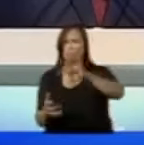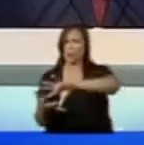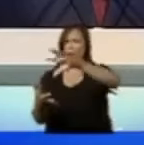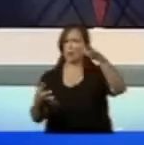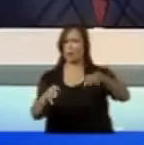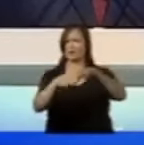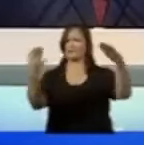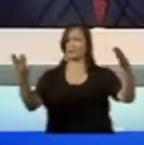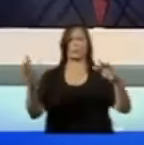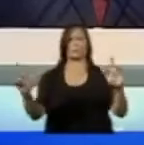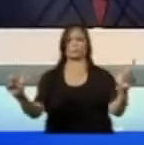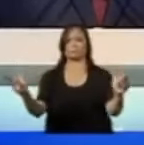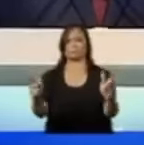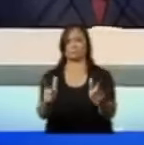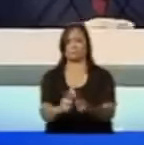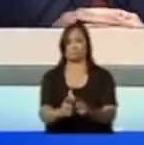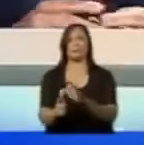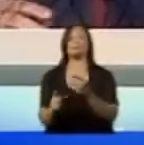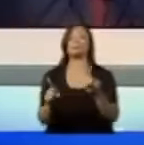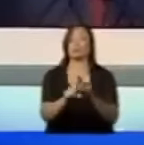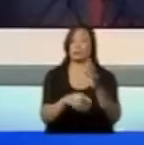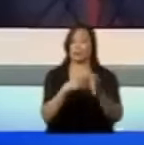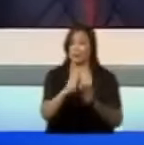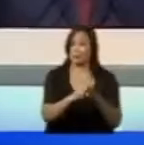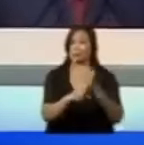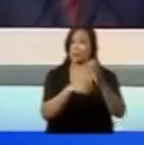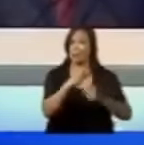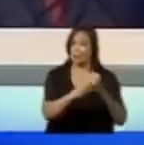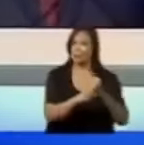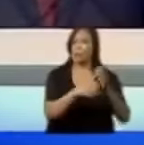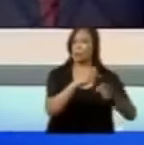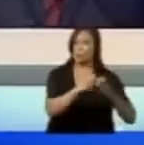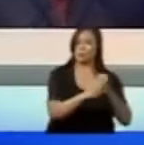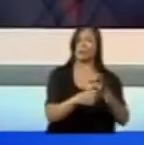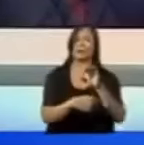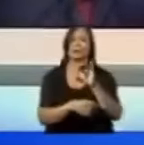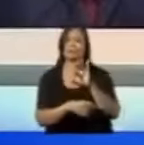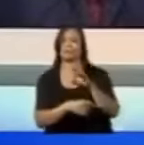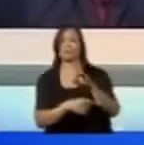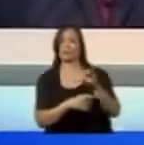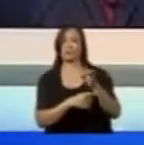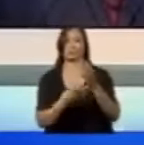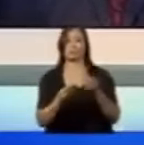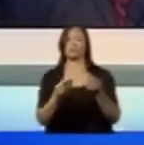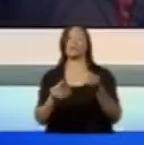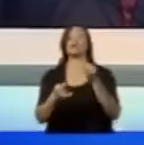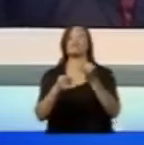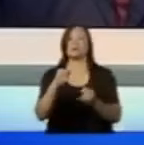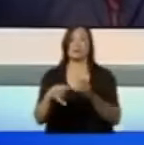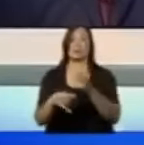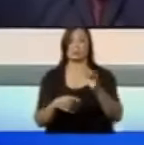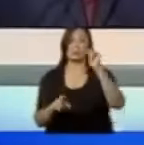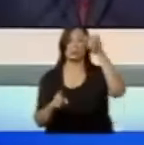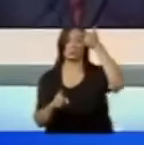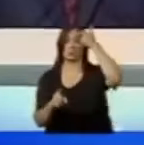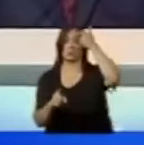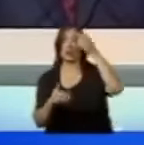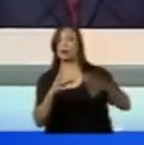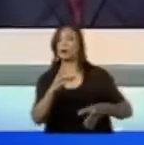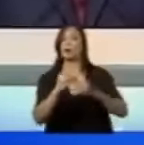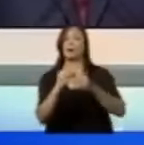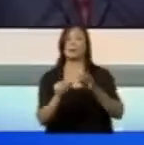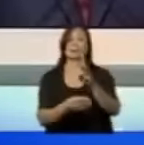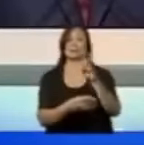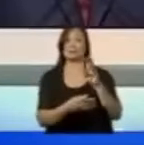a cielo abierto con proporcionalmente cada año y a través del fideicomiso de residuos sólidos. Y finalmente, este gobierno ha